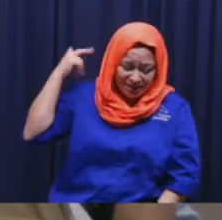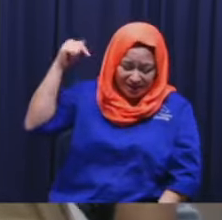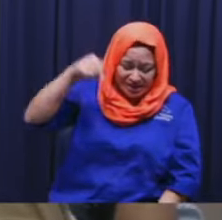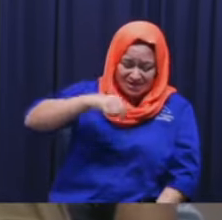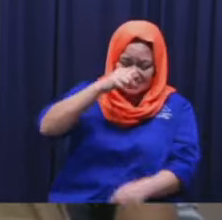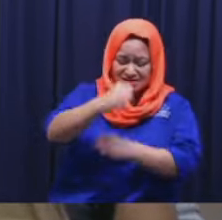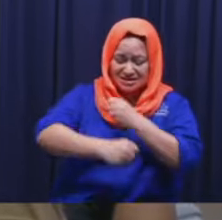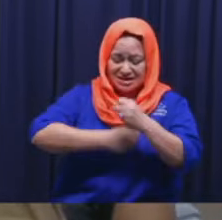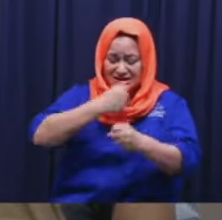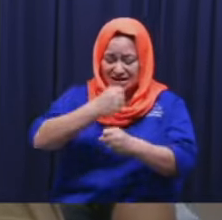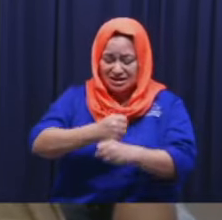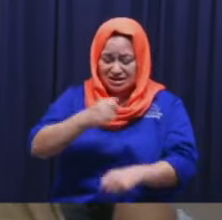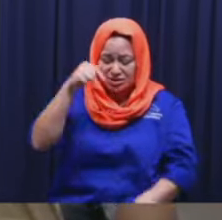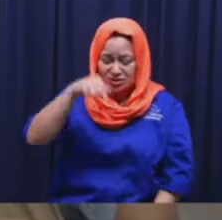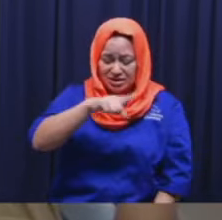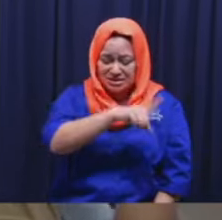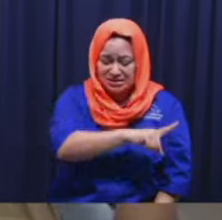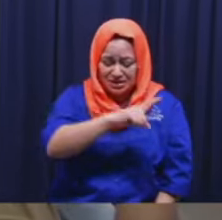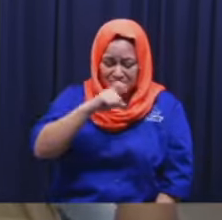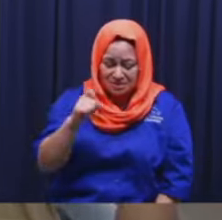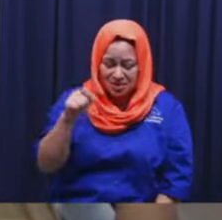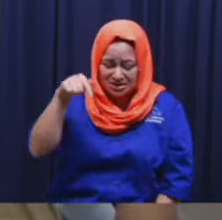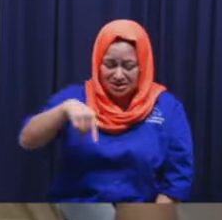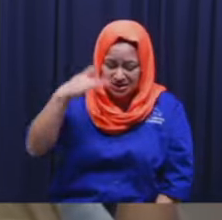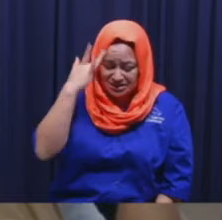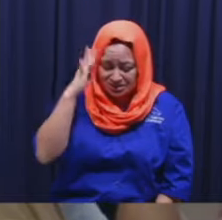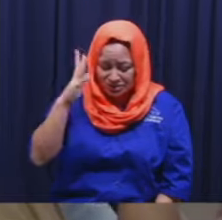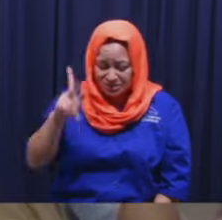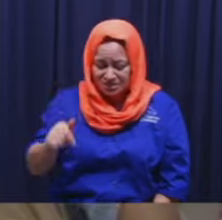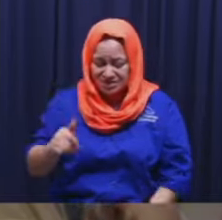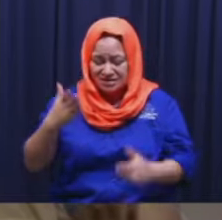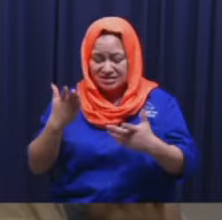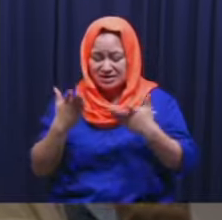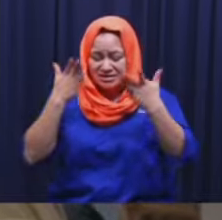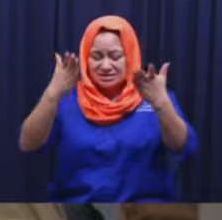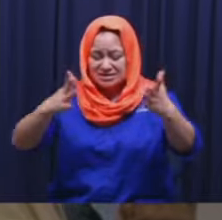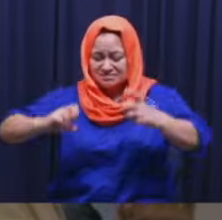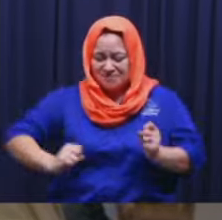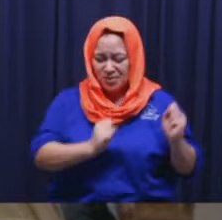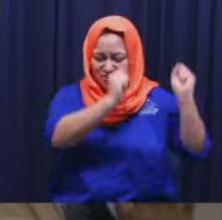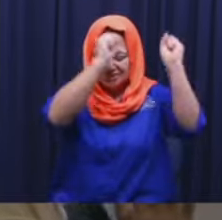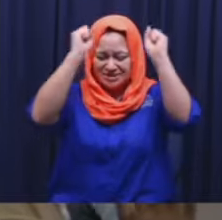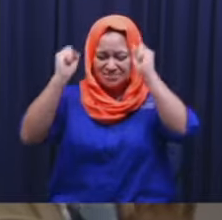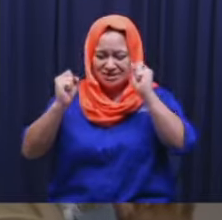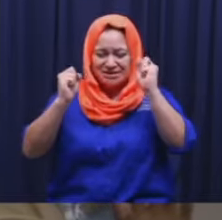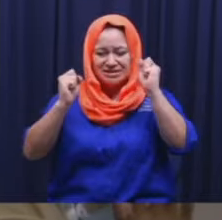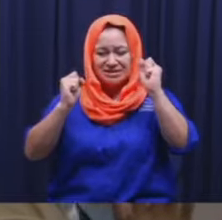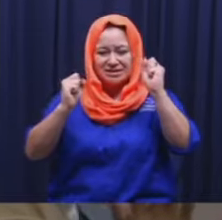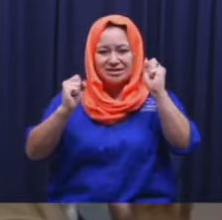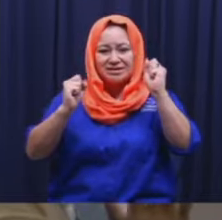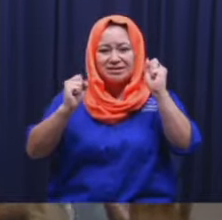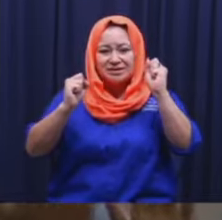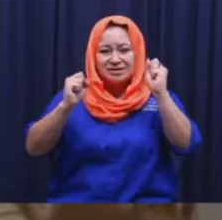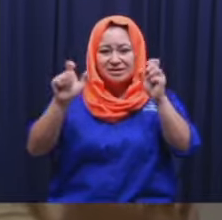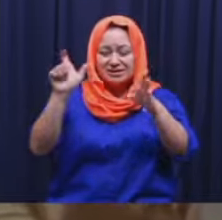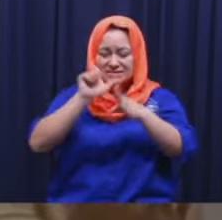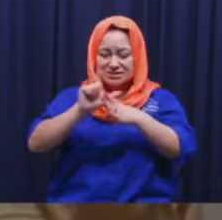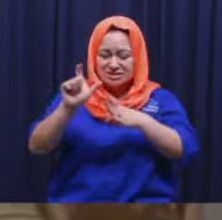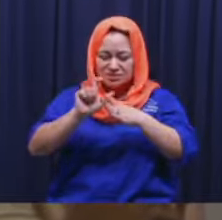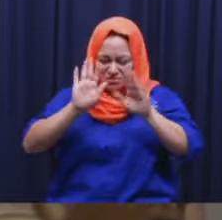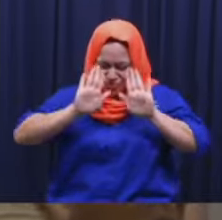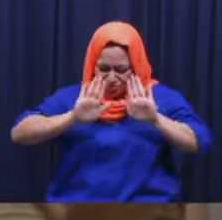años, este mes, estos días, vengan poderosamente sobre ellos. Aquello que se retuvo por